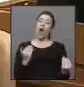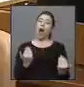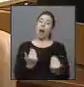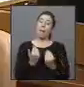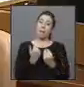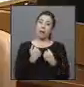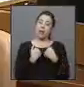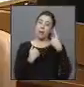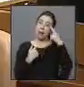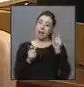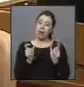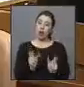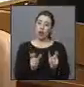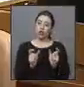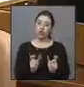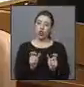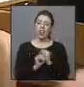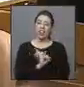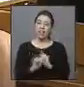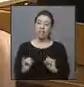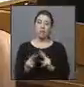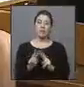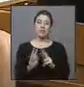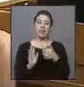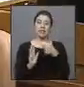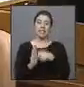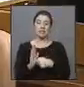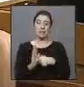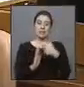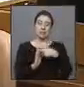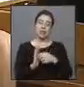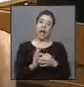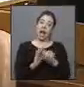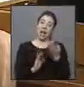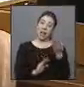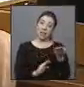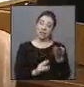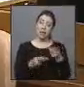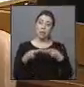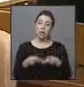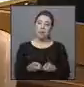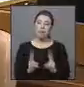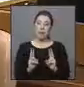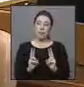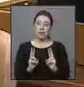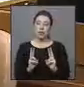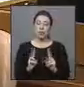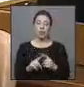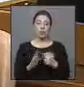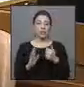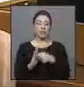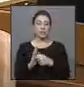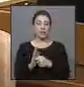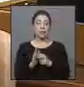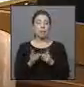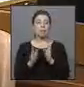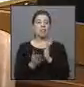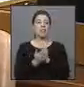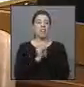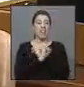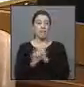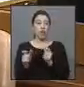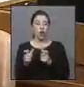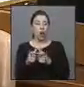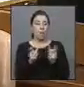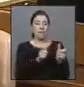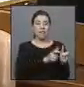para que ese control, ese informe fuera semestral. Hay que agradecer a la derecha que nos permitió que cada seis meses tengan que informarle a